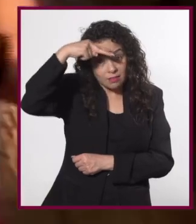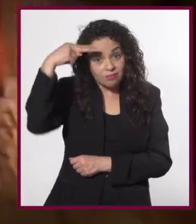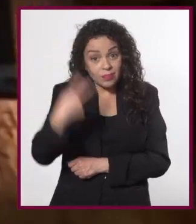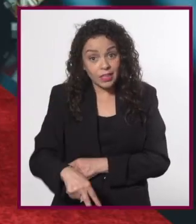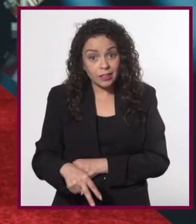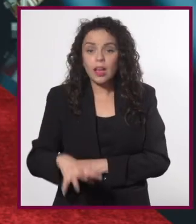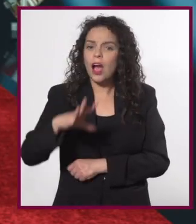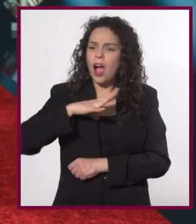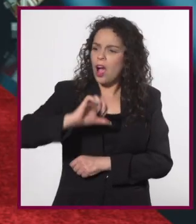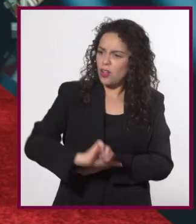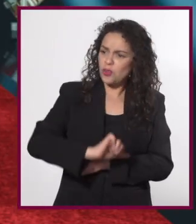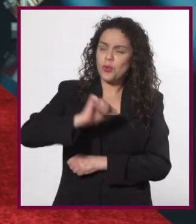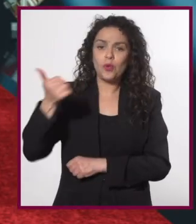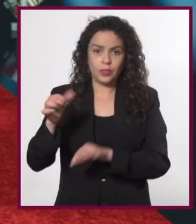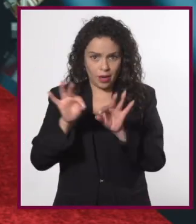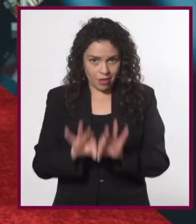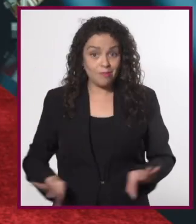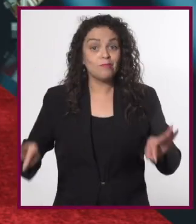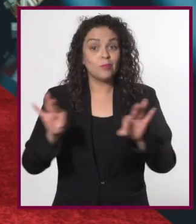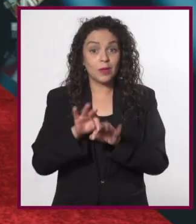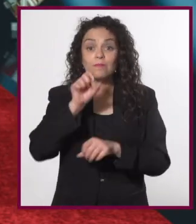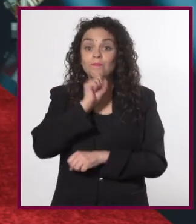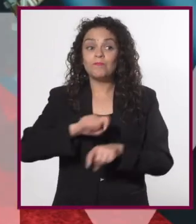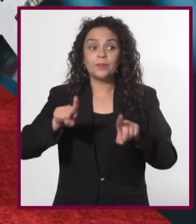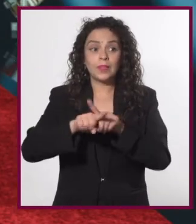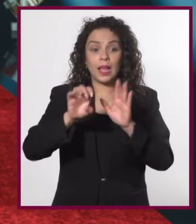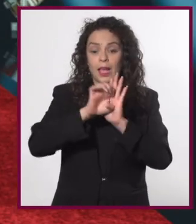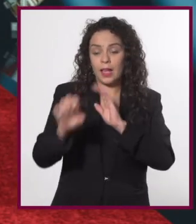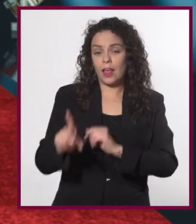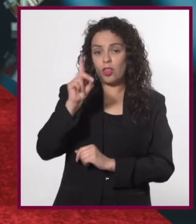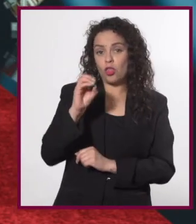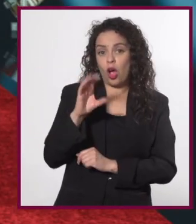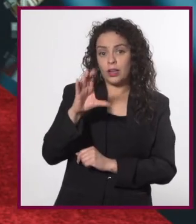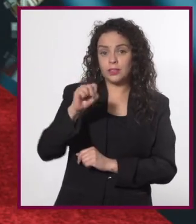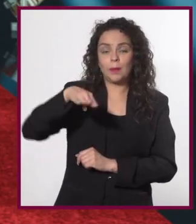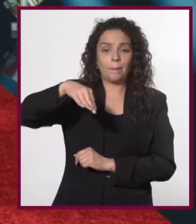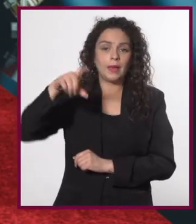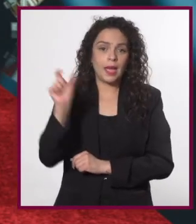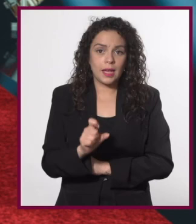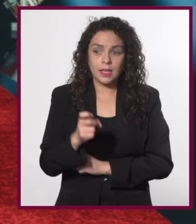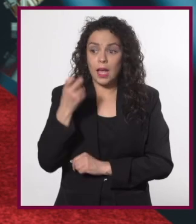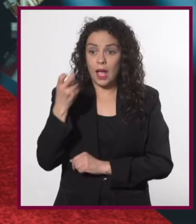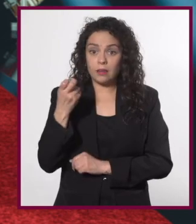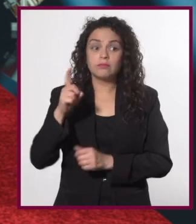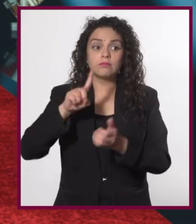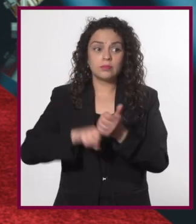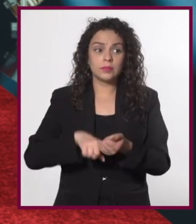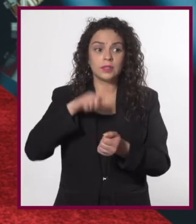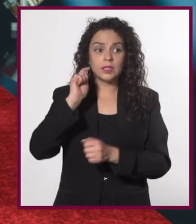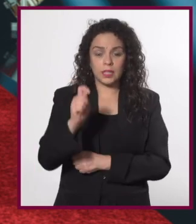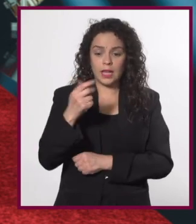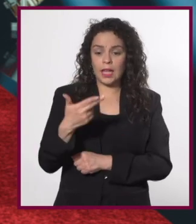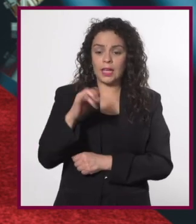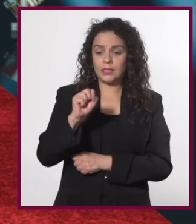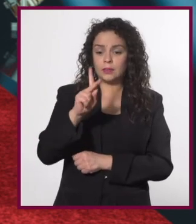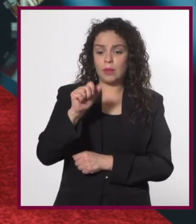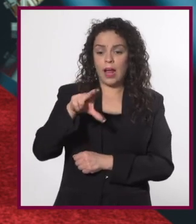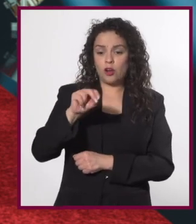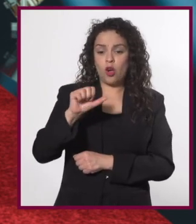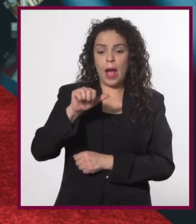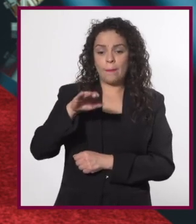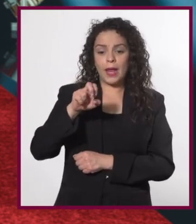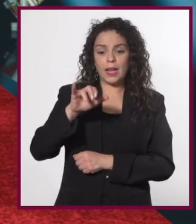país, hay otros de no menos importancia, como Docs MX y el Encuentro Hispanoamericano de Cine y Video